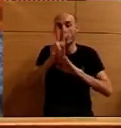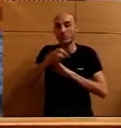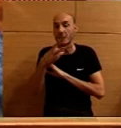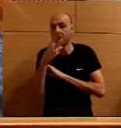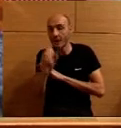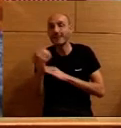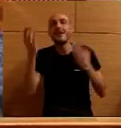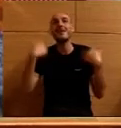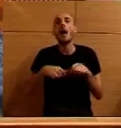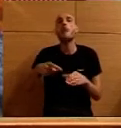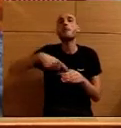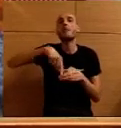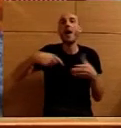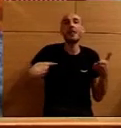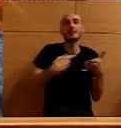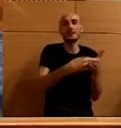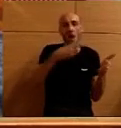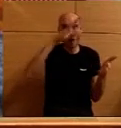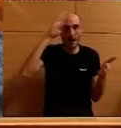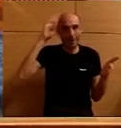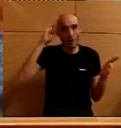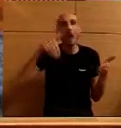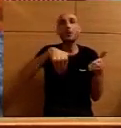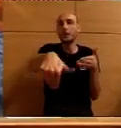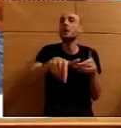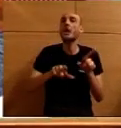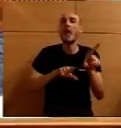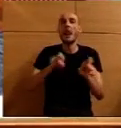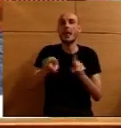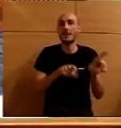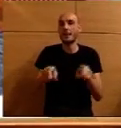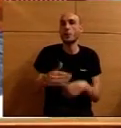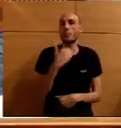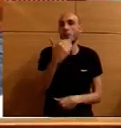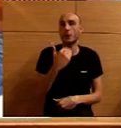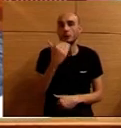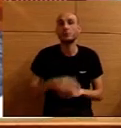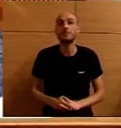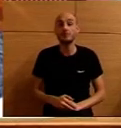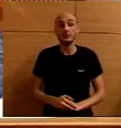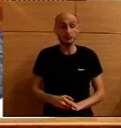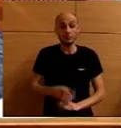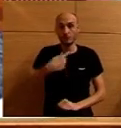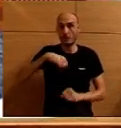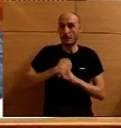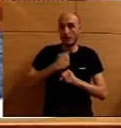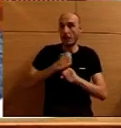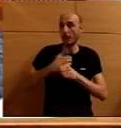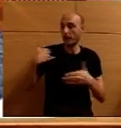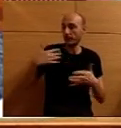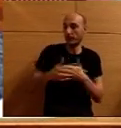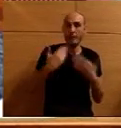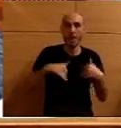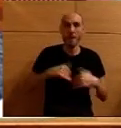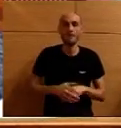de letrado, cuyo proceso selectivo también se iniciará en breve, que además estamos ya trabajando en ello desde hace algunos meses.